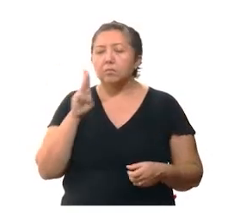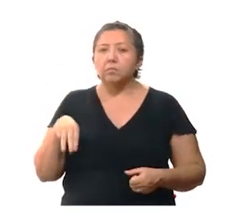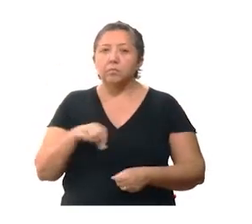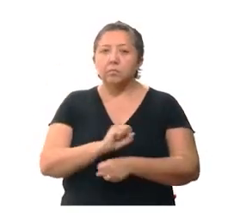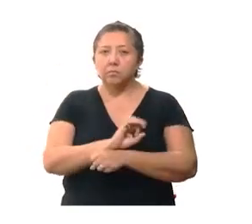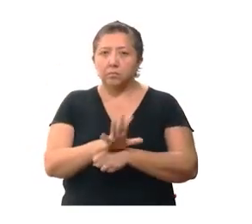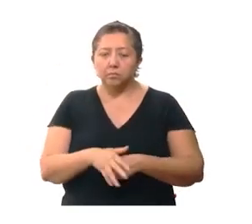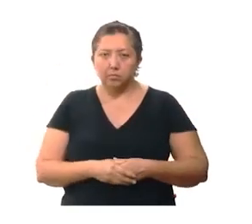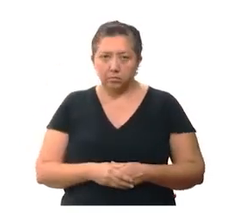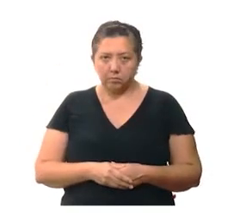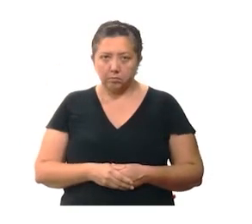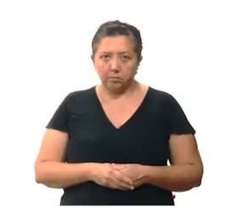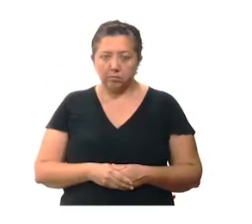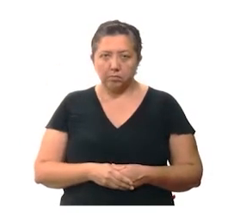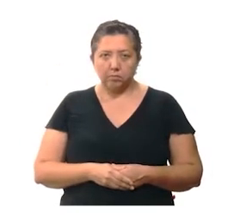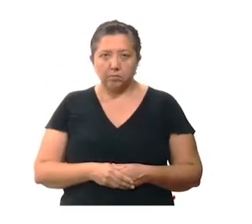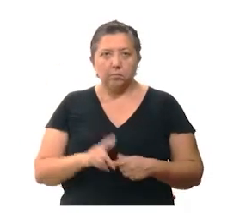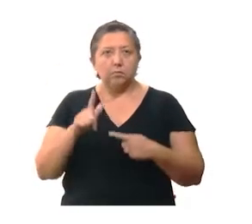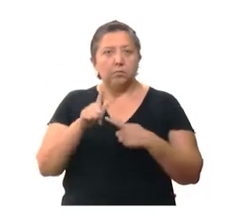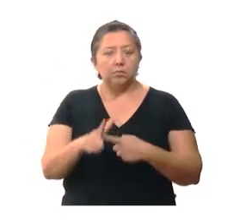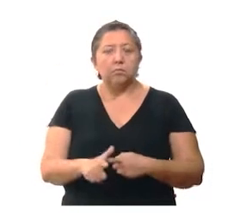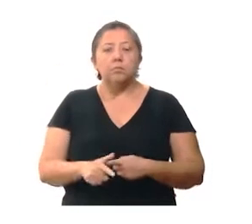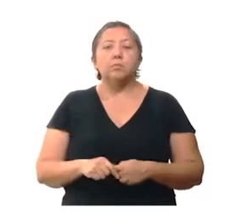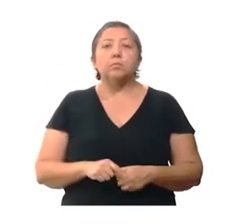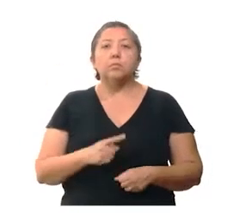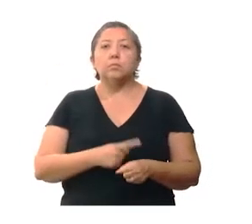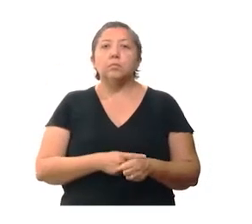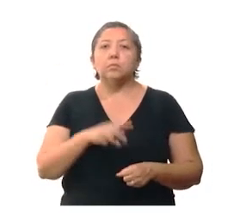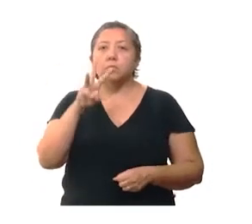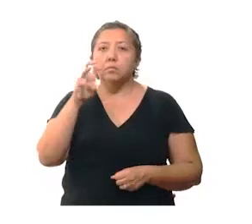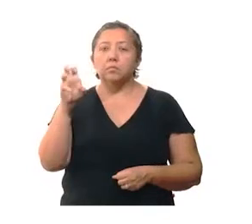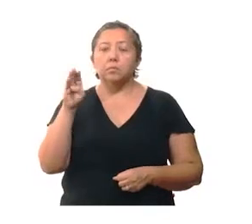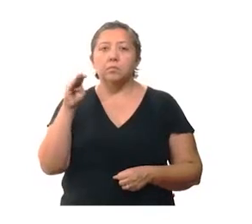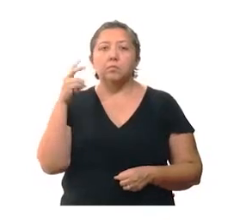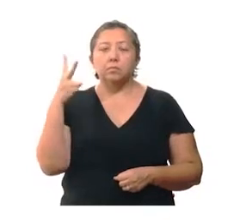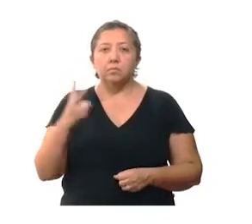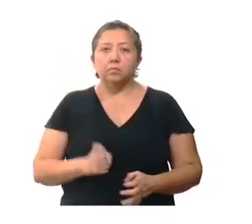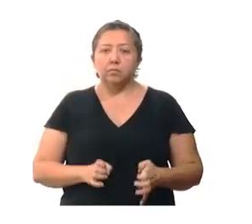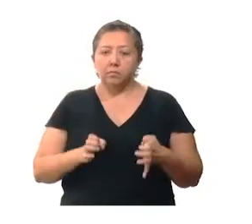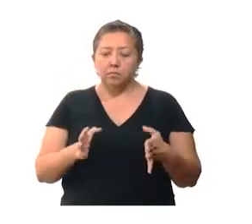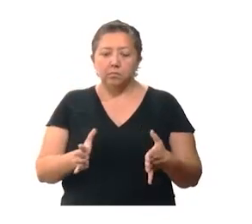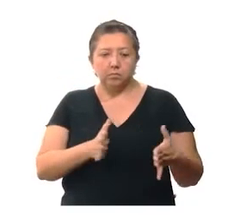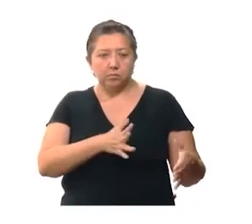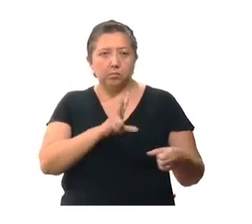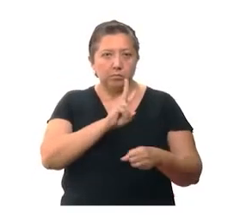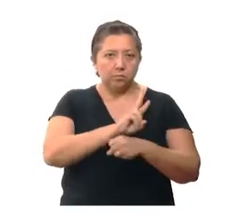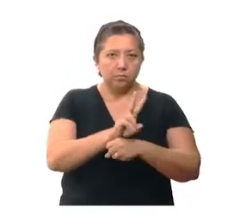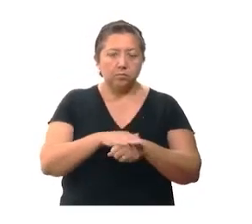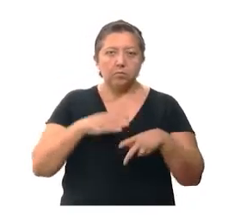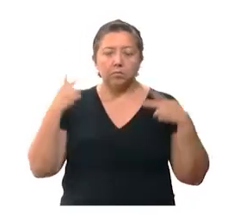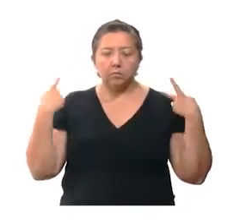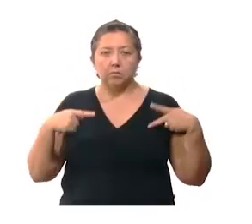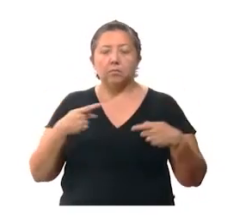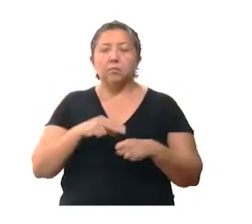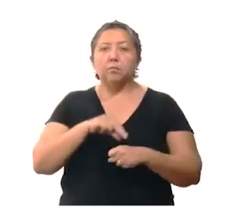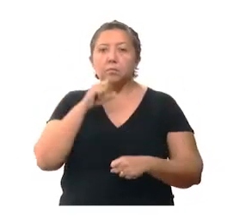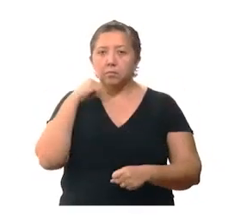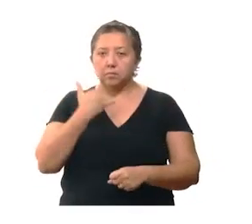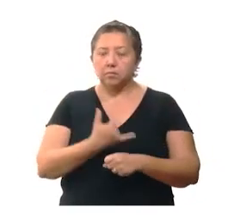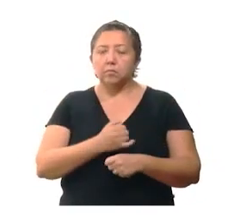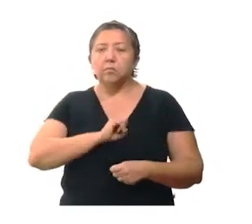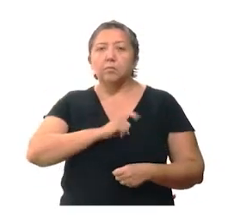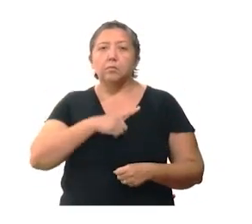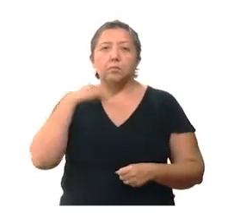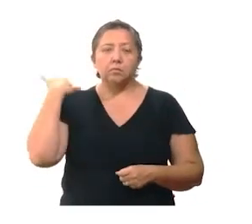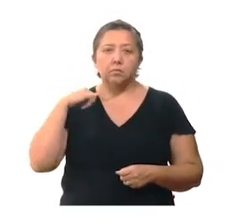causa del coronavirus. De los casos activos, 392 están estables, aislados y monitoreados constantemente por